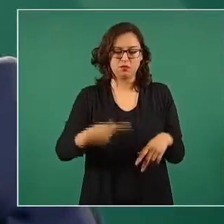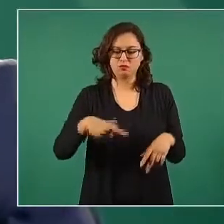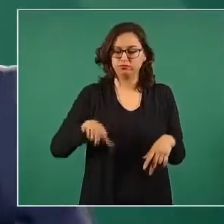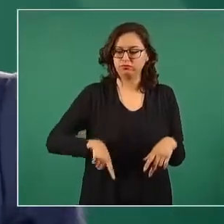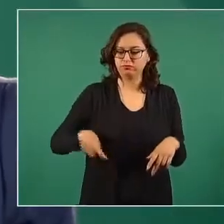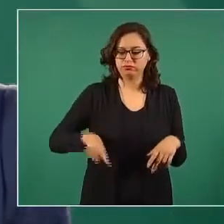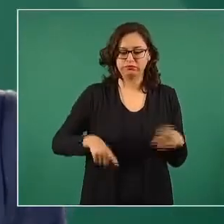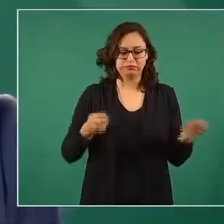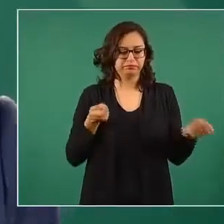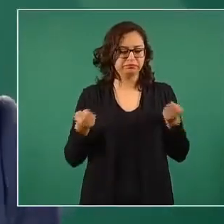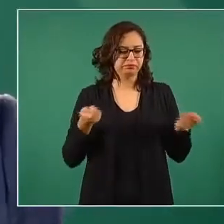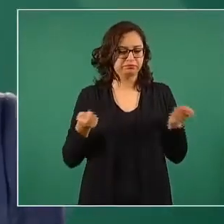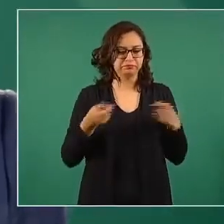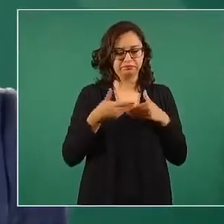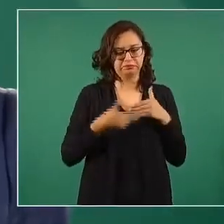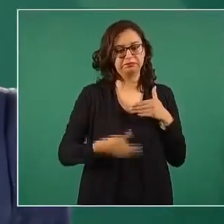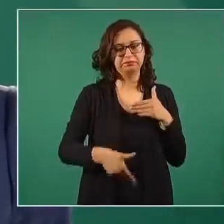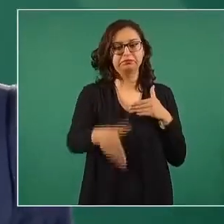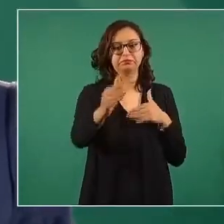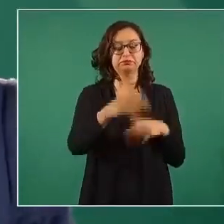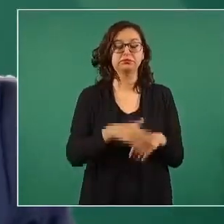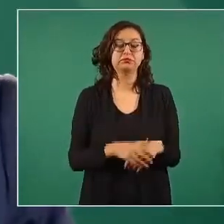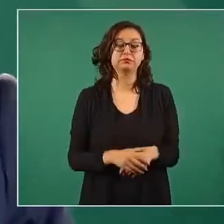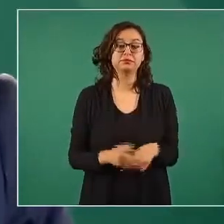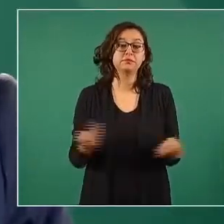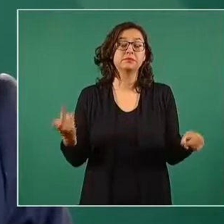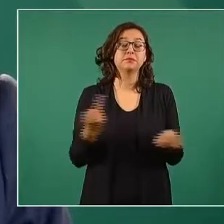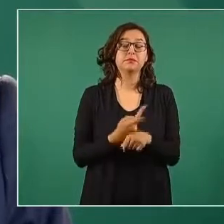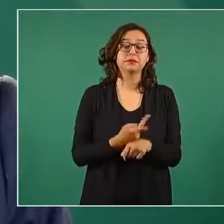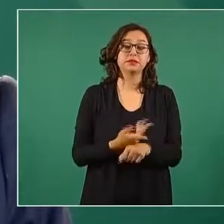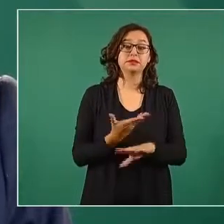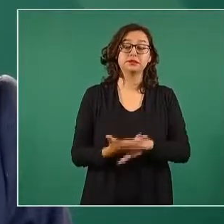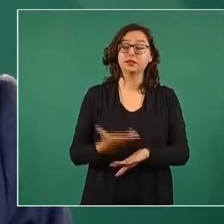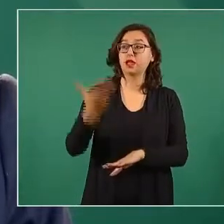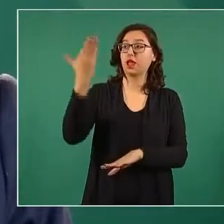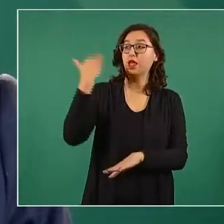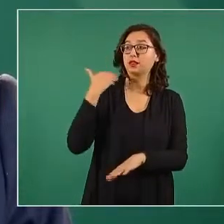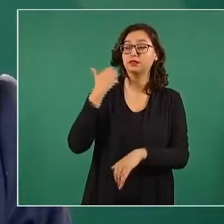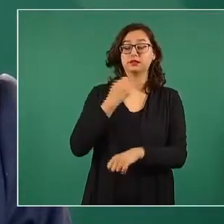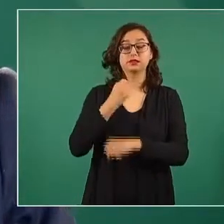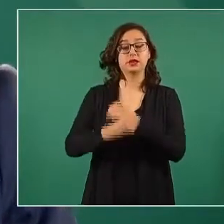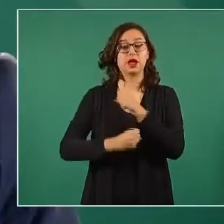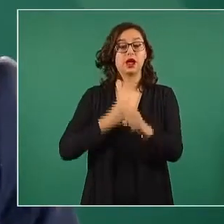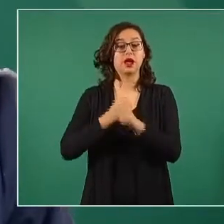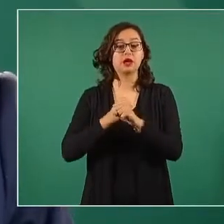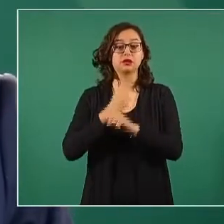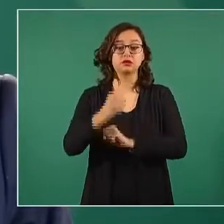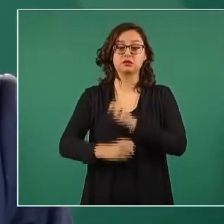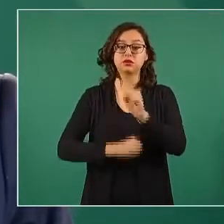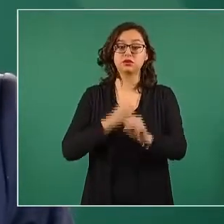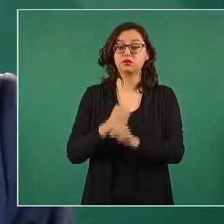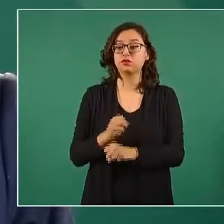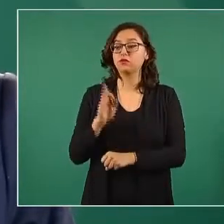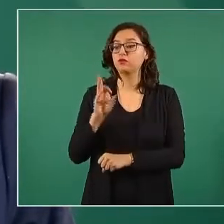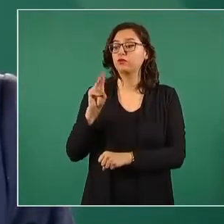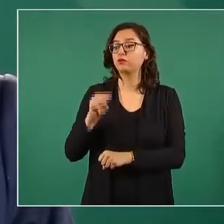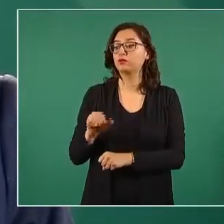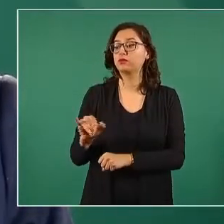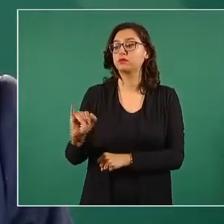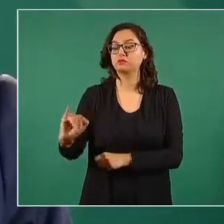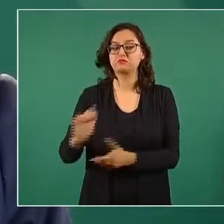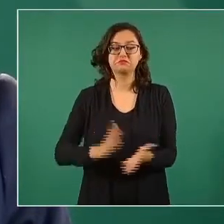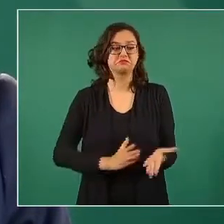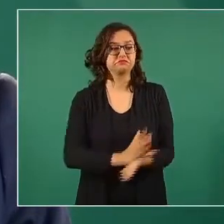Durante muchos años ellos eran los que manejaban la política